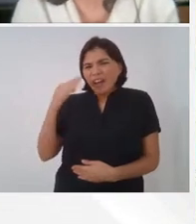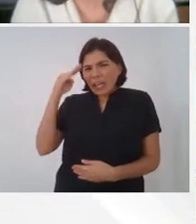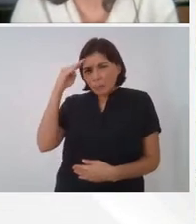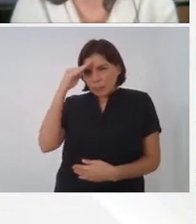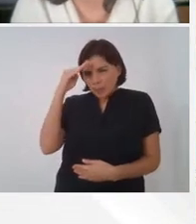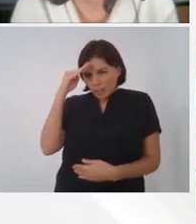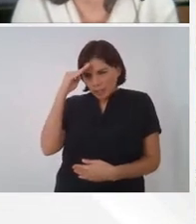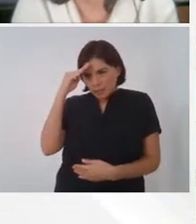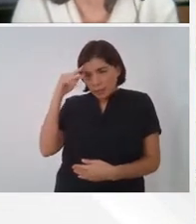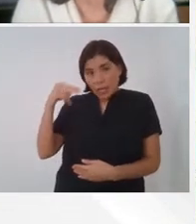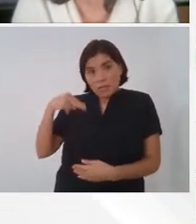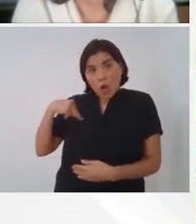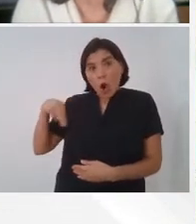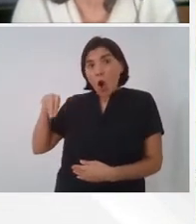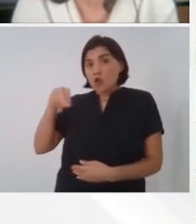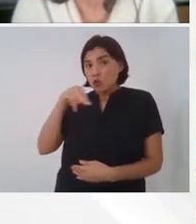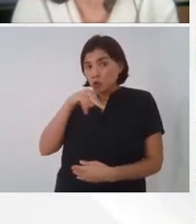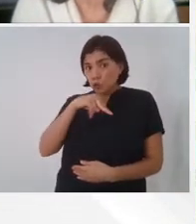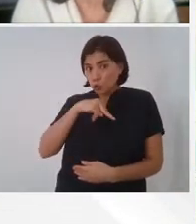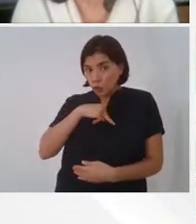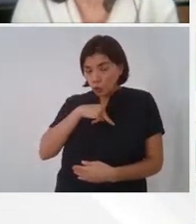crear lazos?